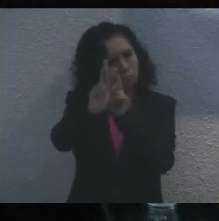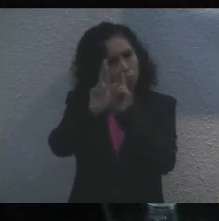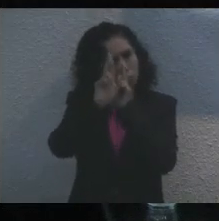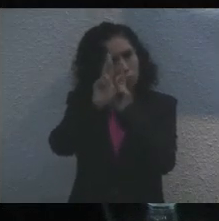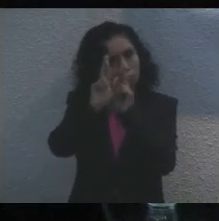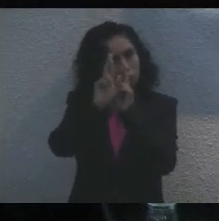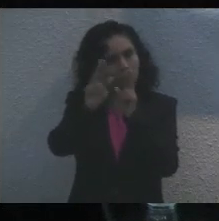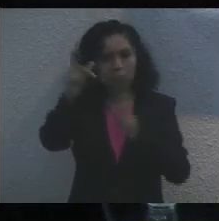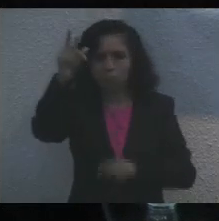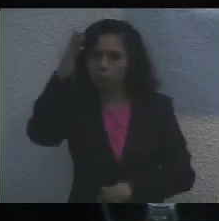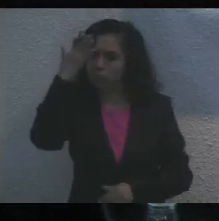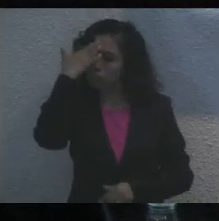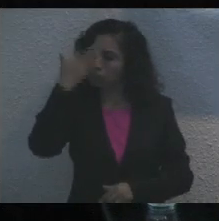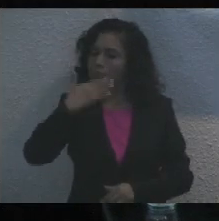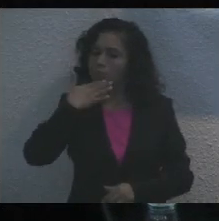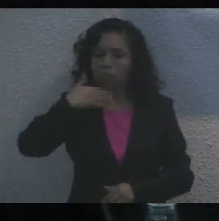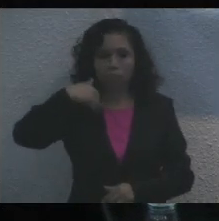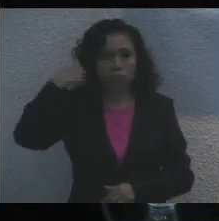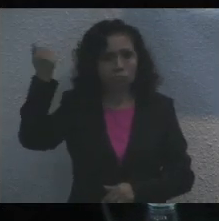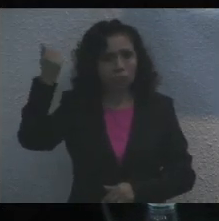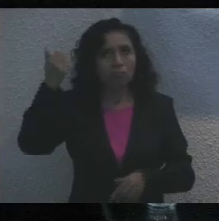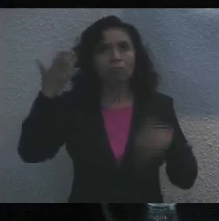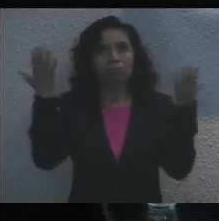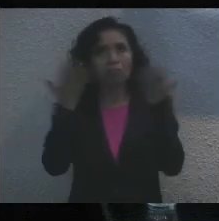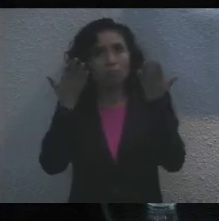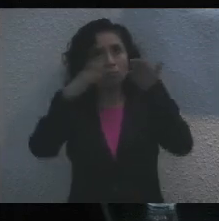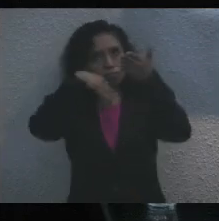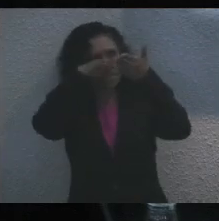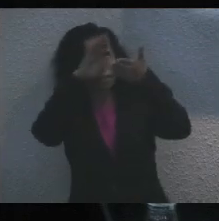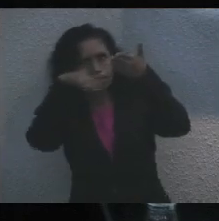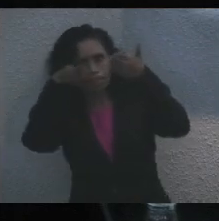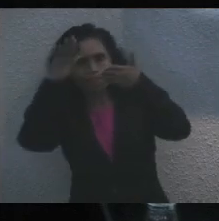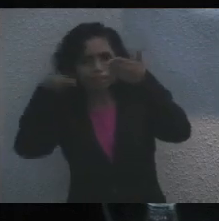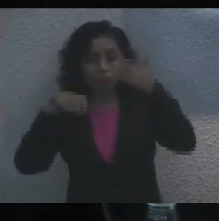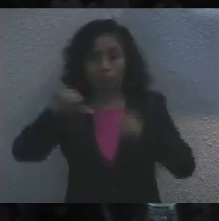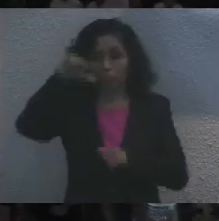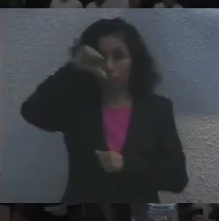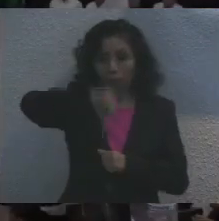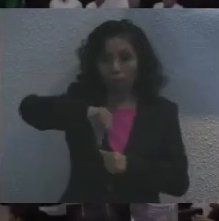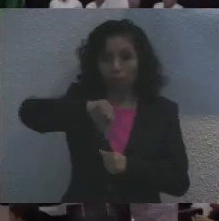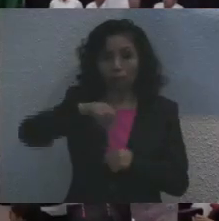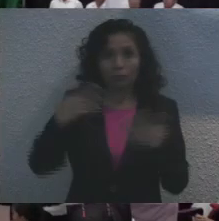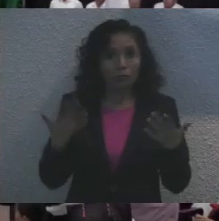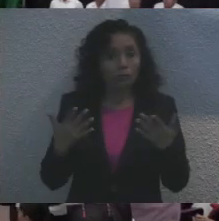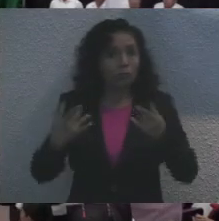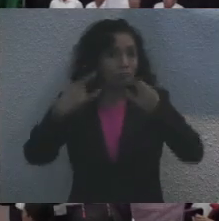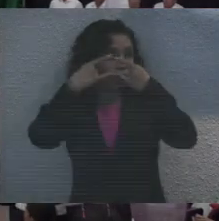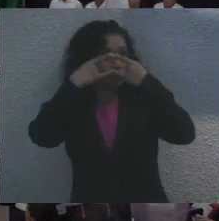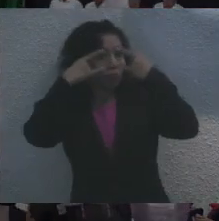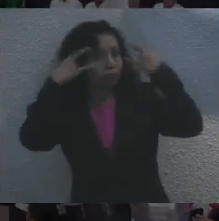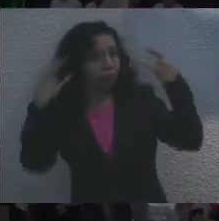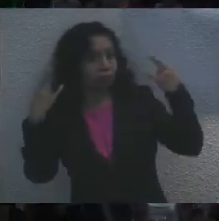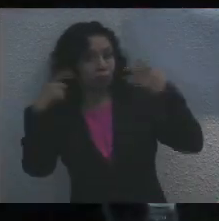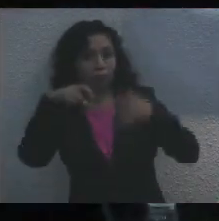y agradezco su trabajo para lograr este memorable mural que a partir de hoy es historia de Quintana Roo.